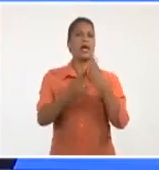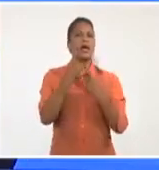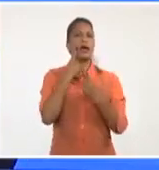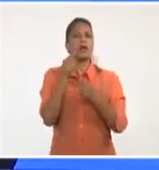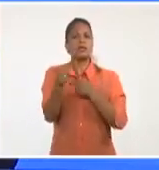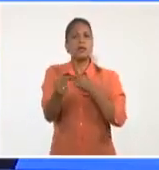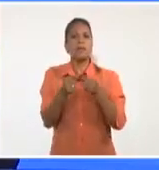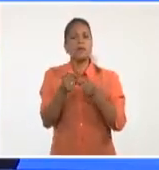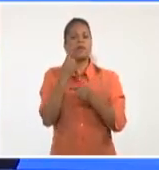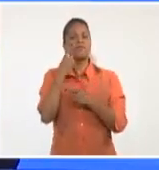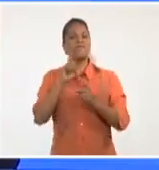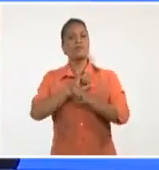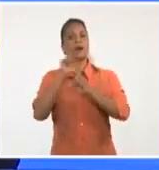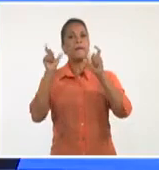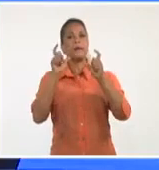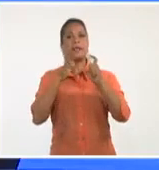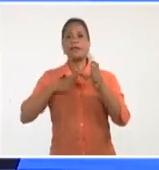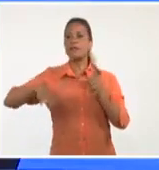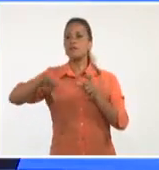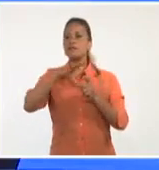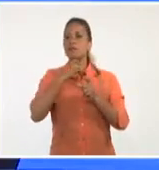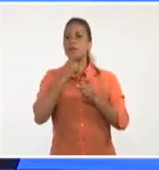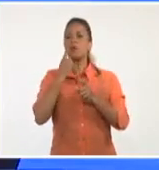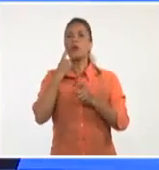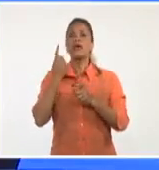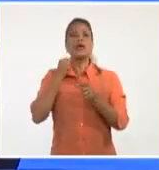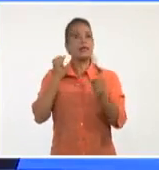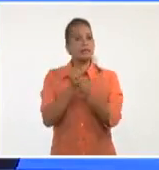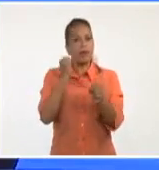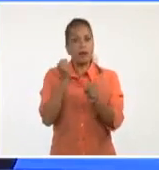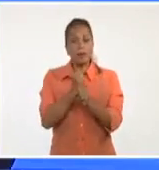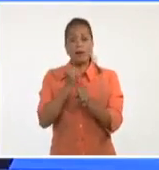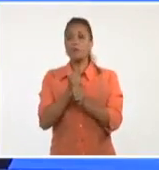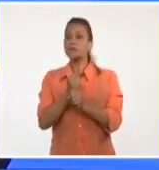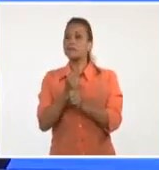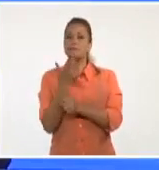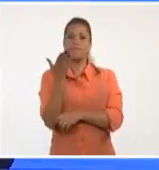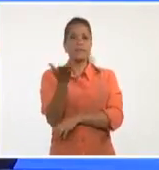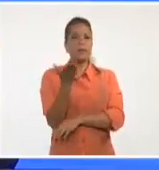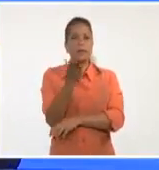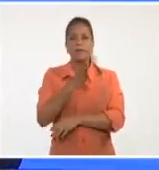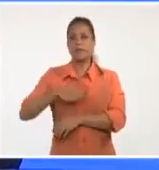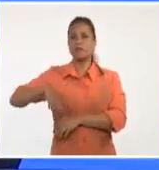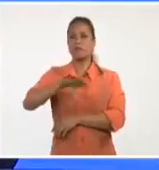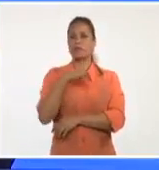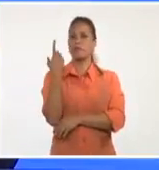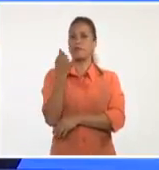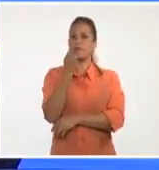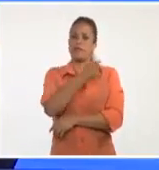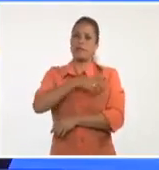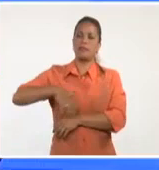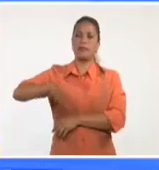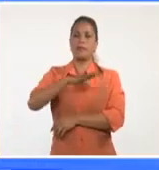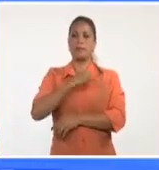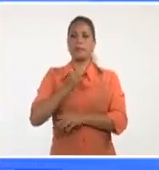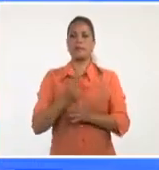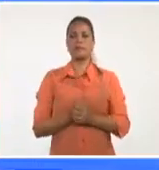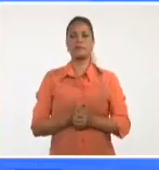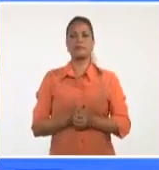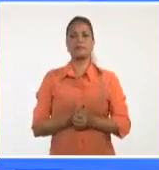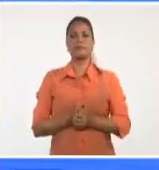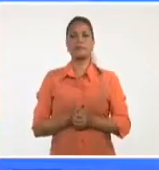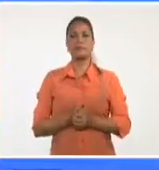recientes y admirables del trabajo en función de las demandas y necesidades del pueblo. No obstante,